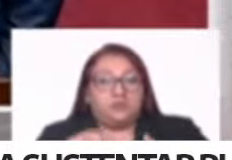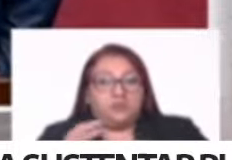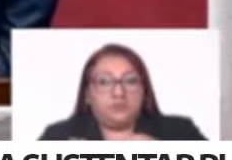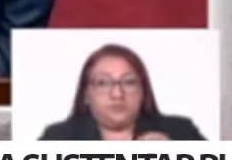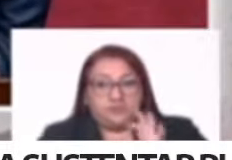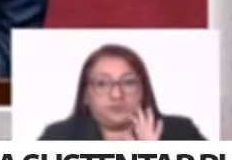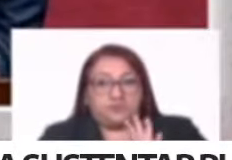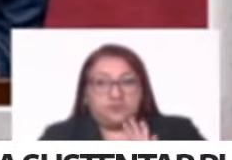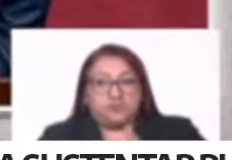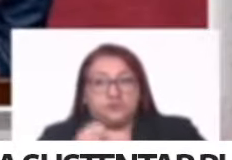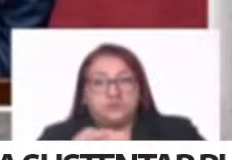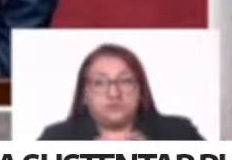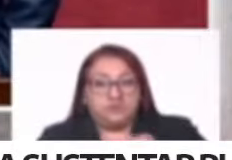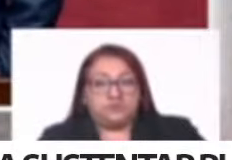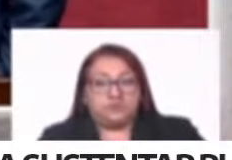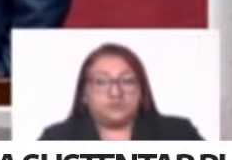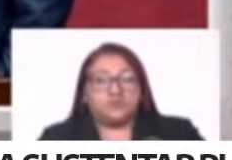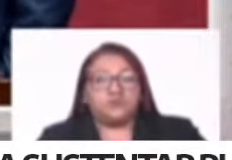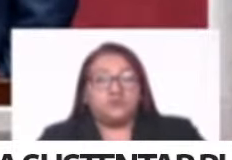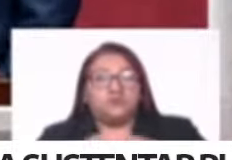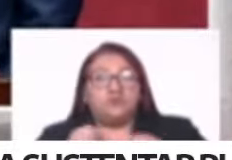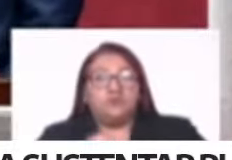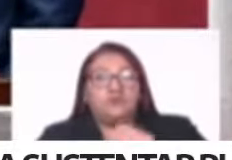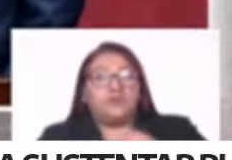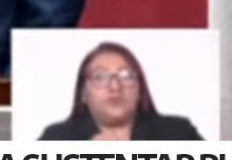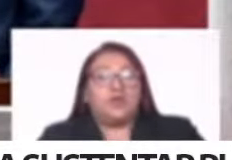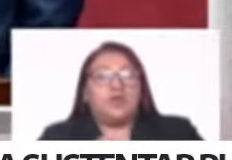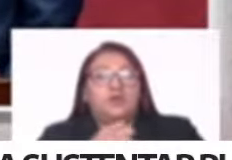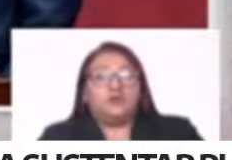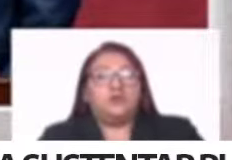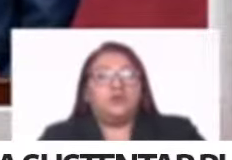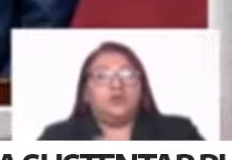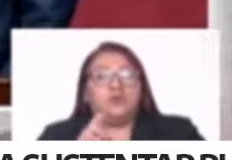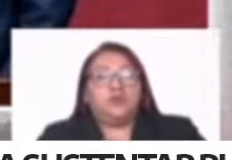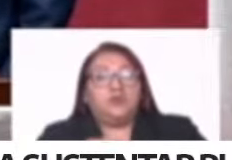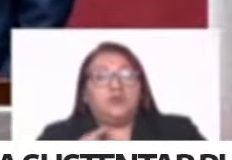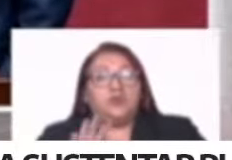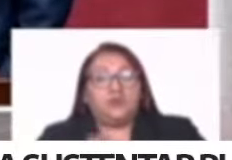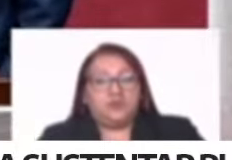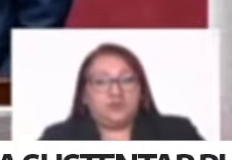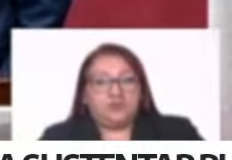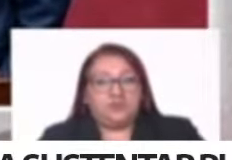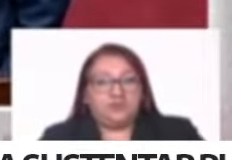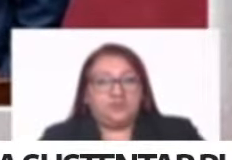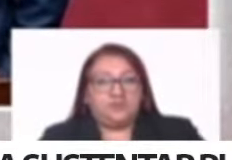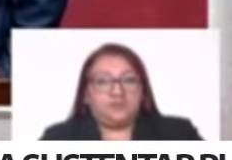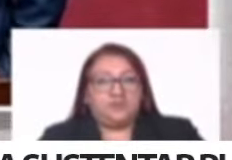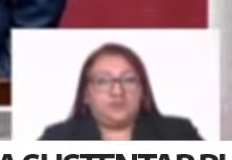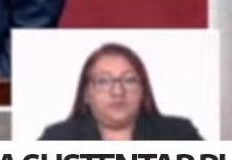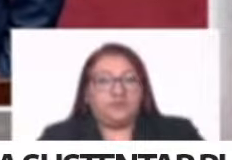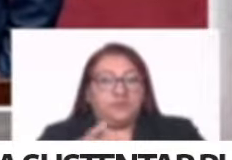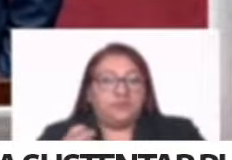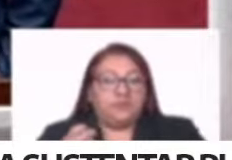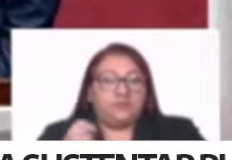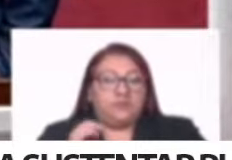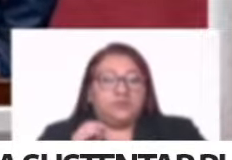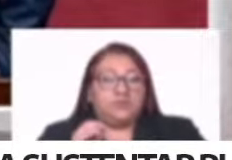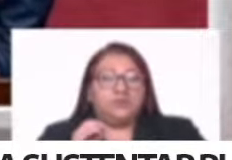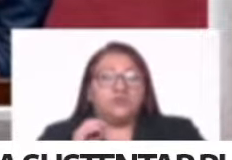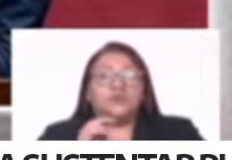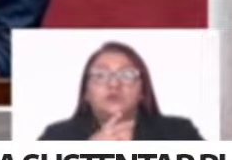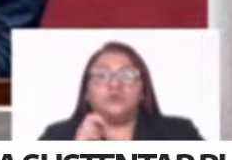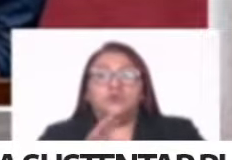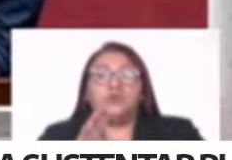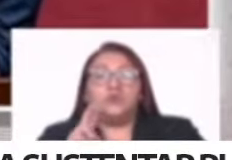apreciar, el presupuesto del sector público del año fiscal 2024 asciende a 241 mil